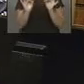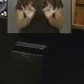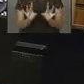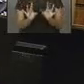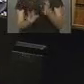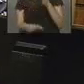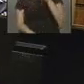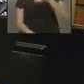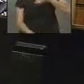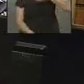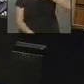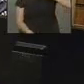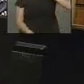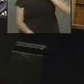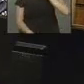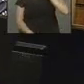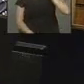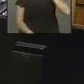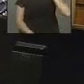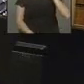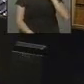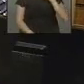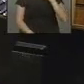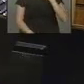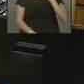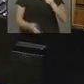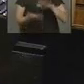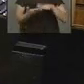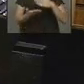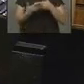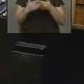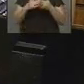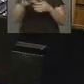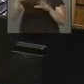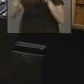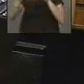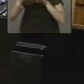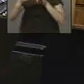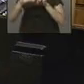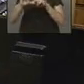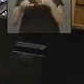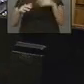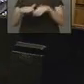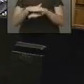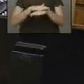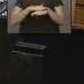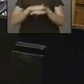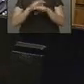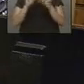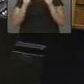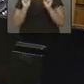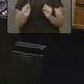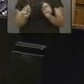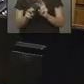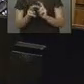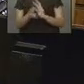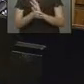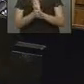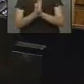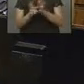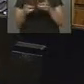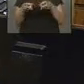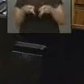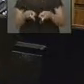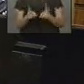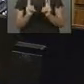un agua potable y limpia y el saneamiento son esenciales para la realización de todos los derechos